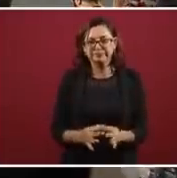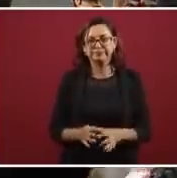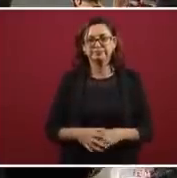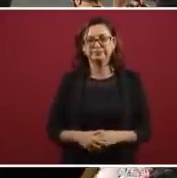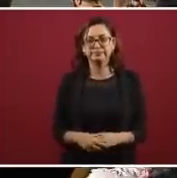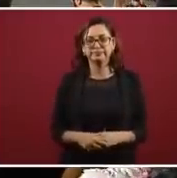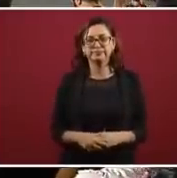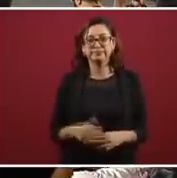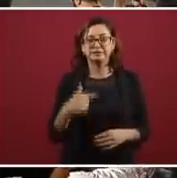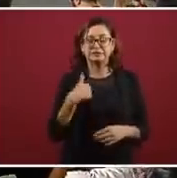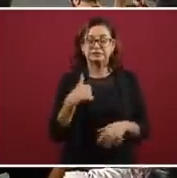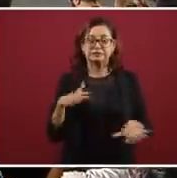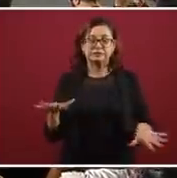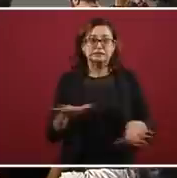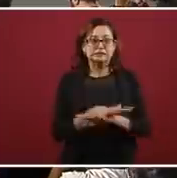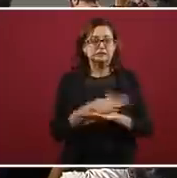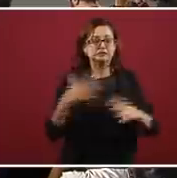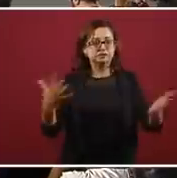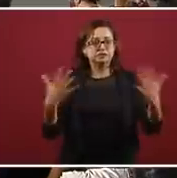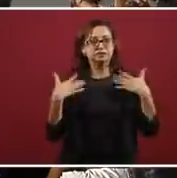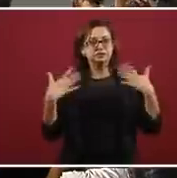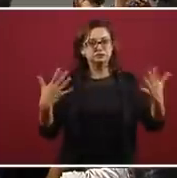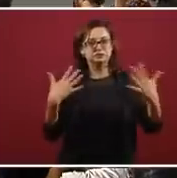los cambios de clima.